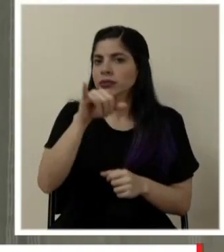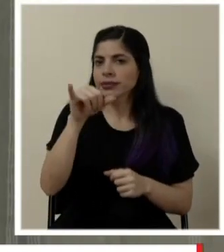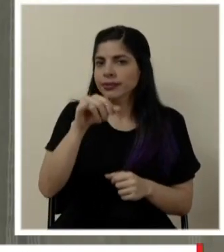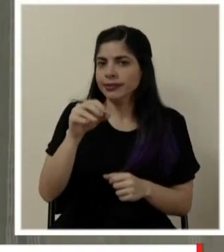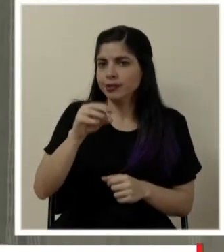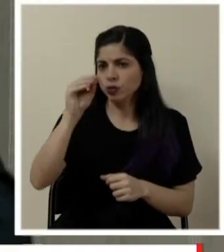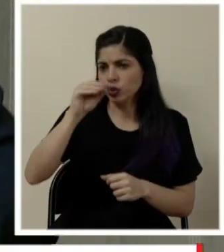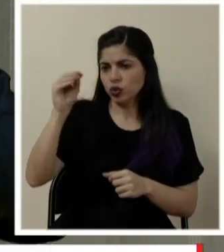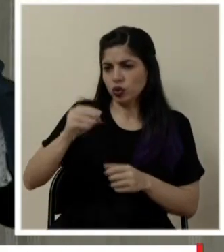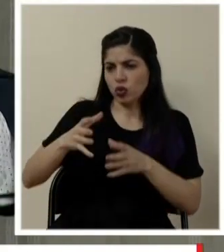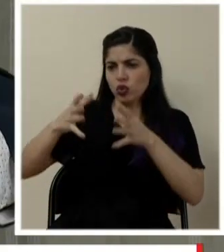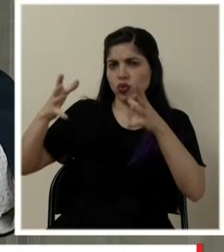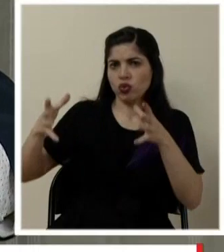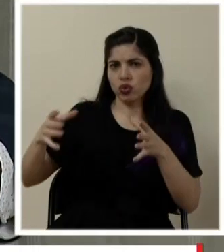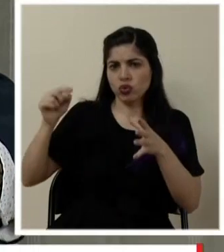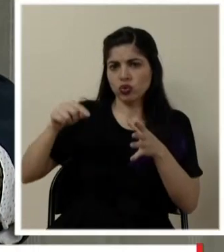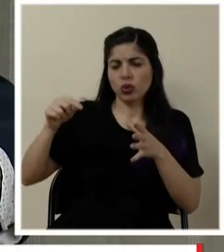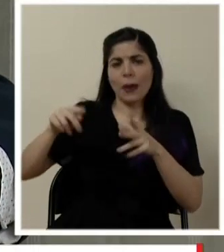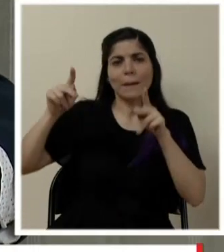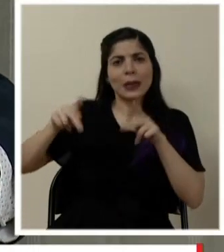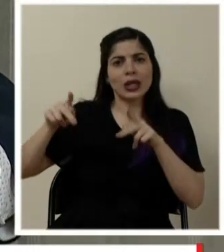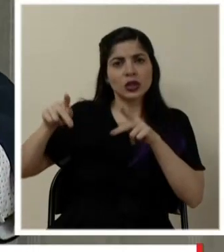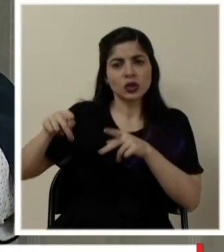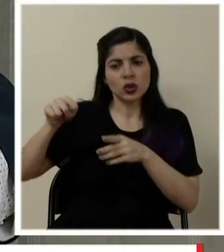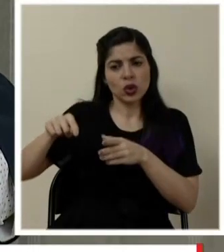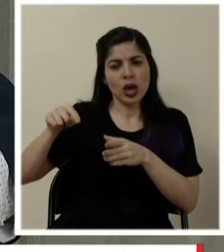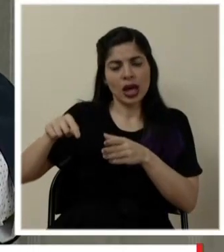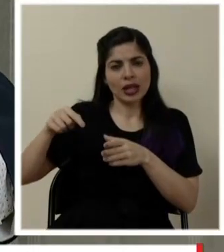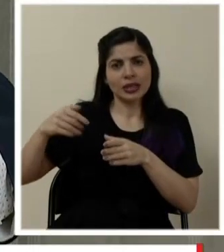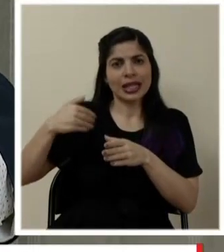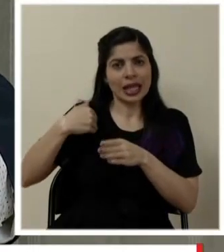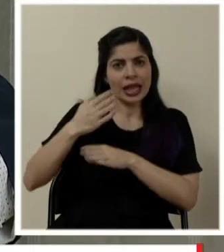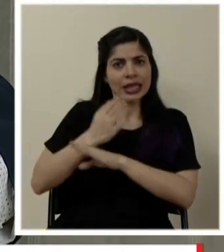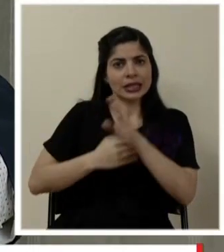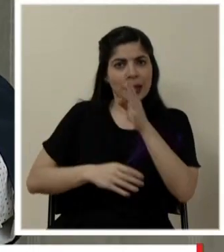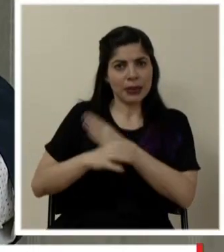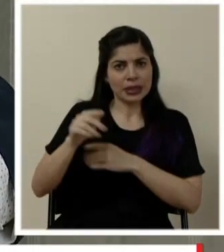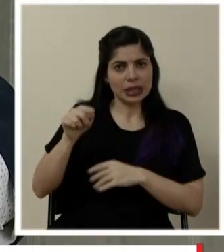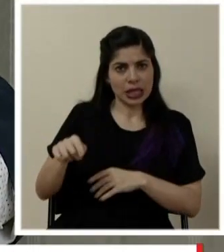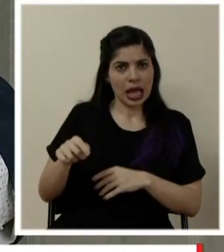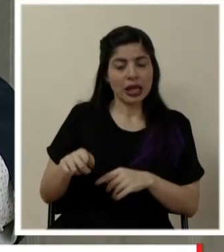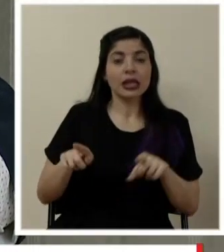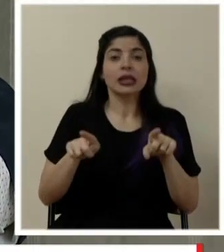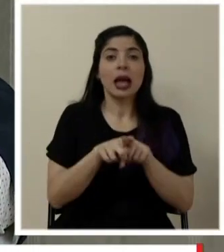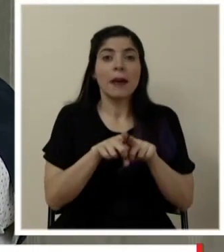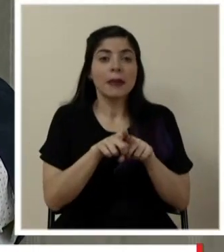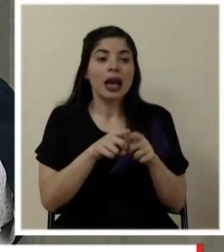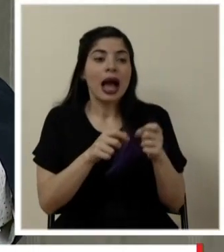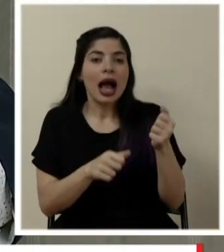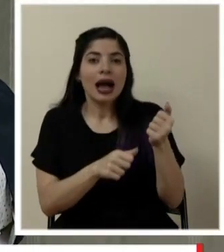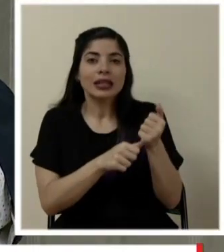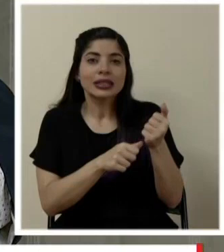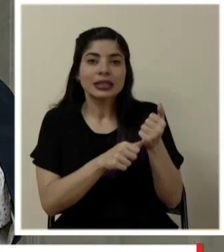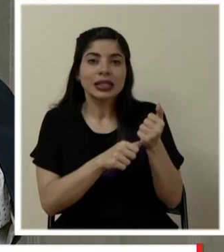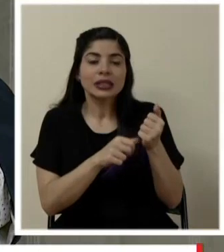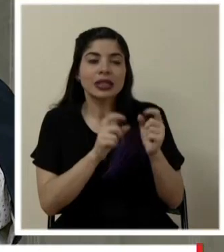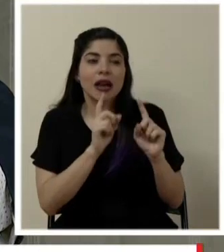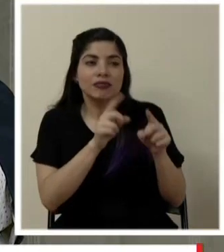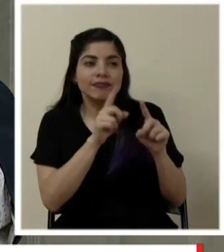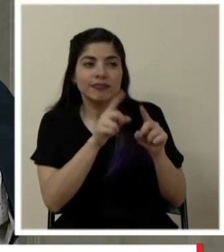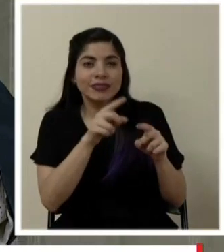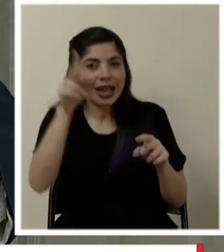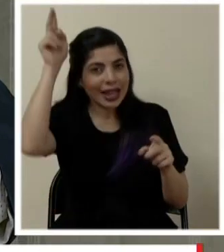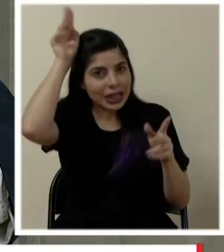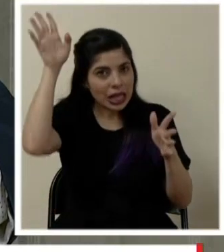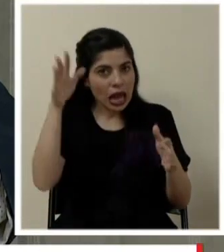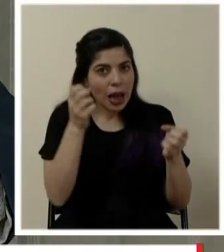porcentaje importante de personas con discapacidad, también la asistencia directa al territorio indígena.